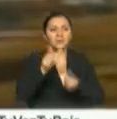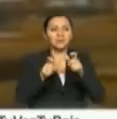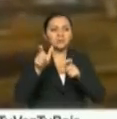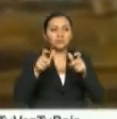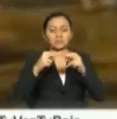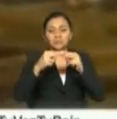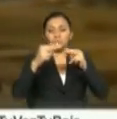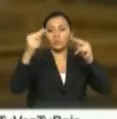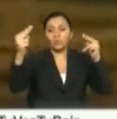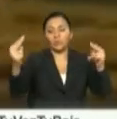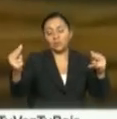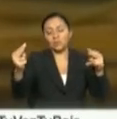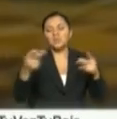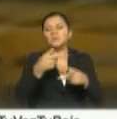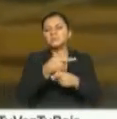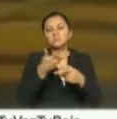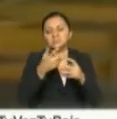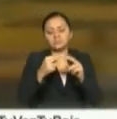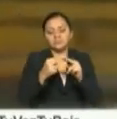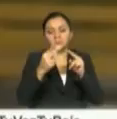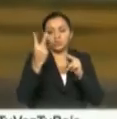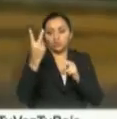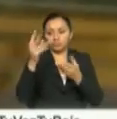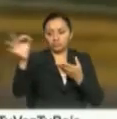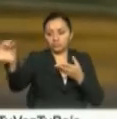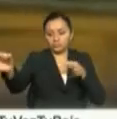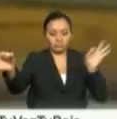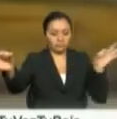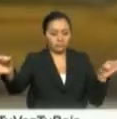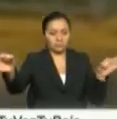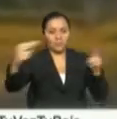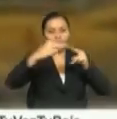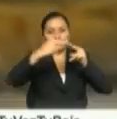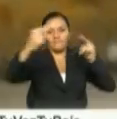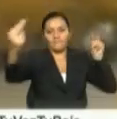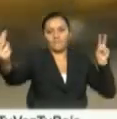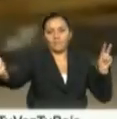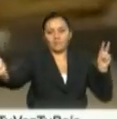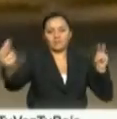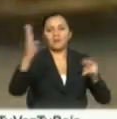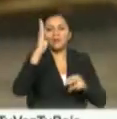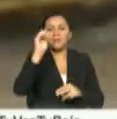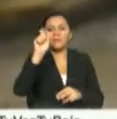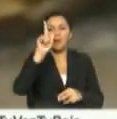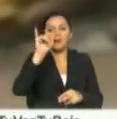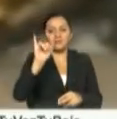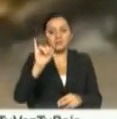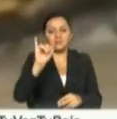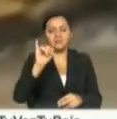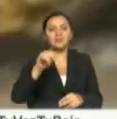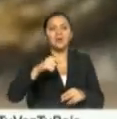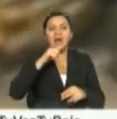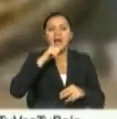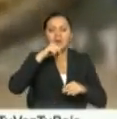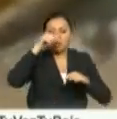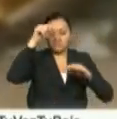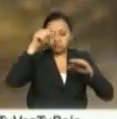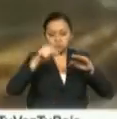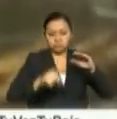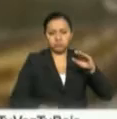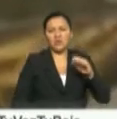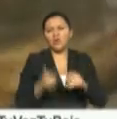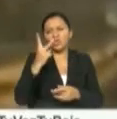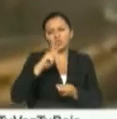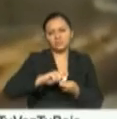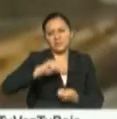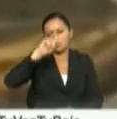transitaban por esta pasarela que conecta 2 islas cerca de la estación balnearia de Bali. La profundidad de las aguas no excede los 2